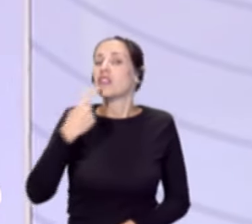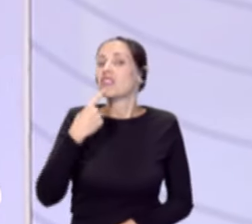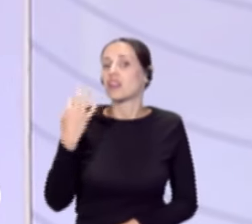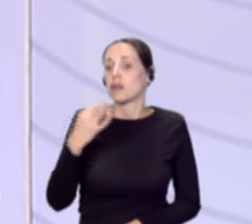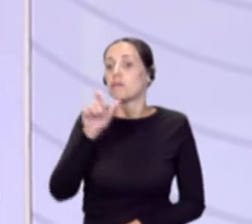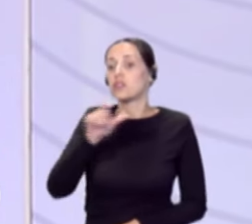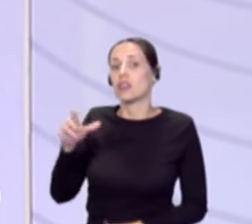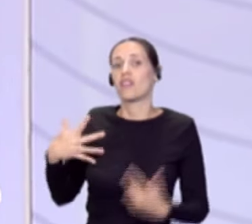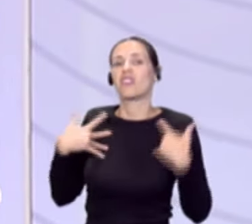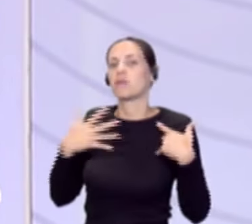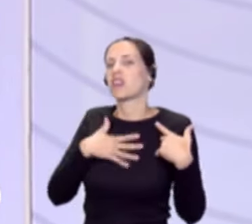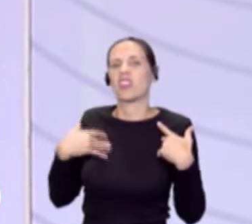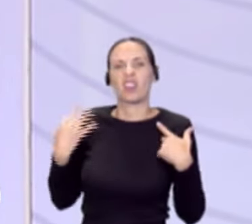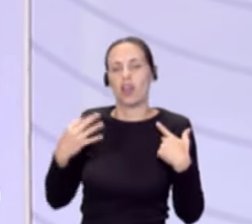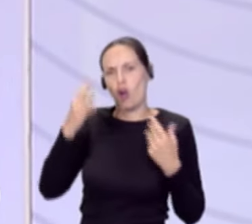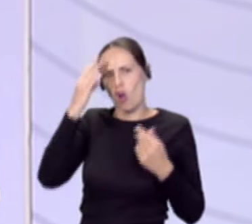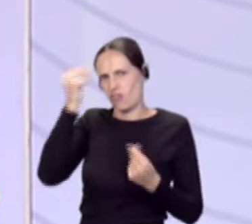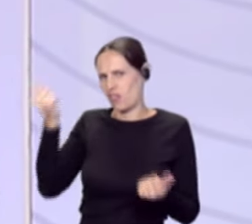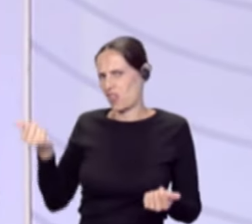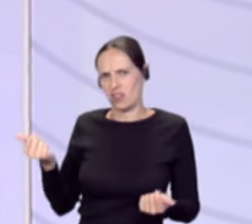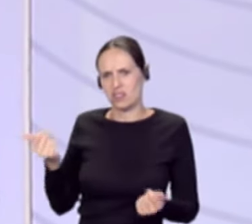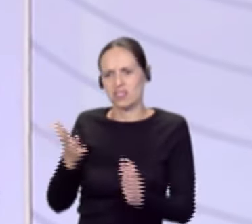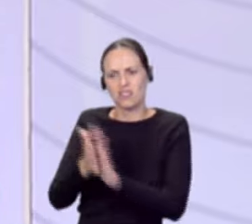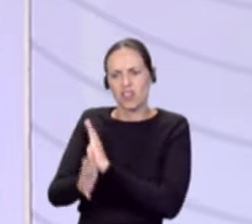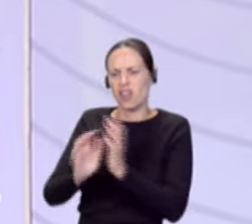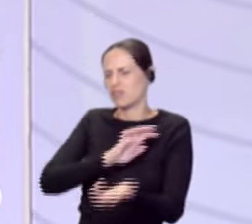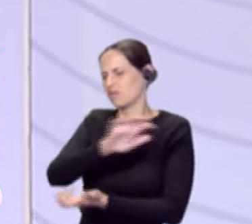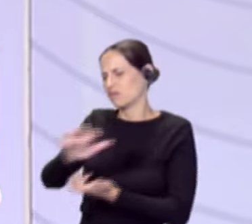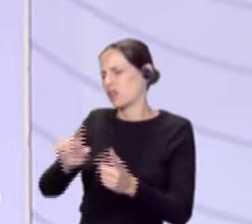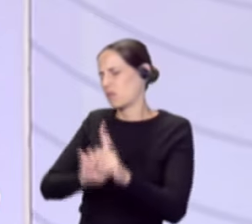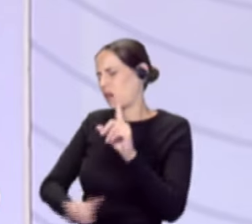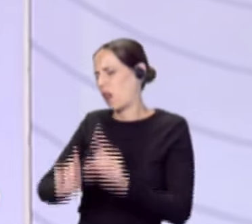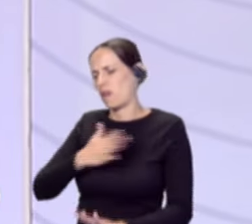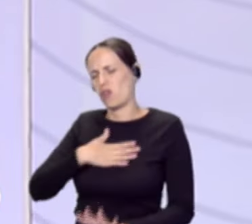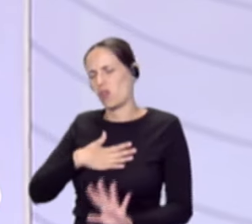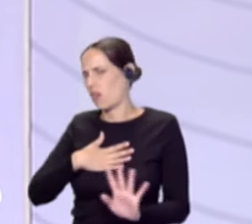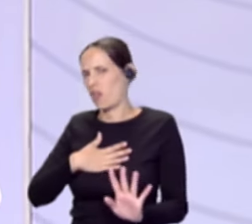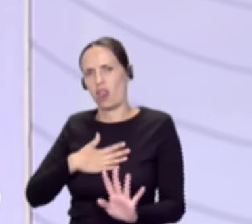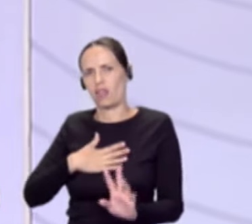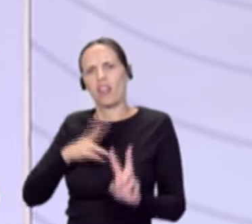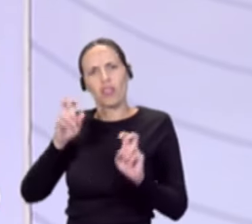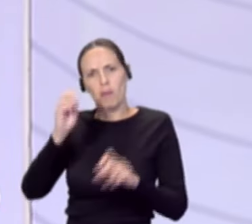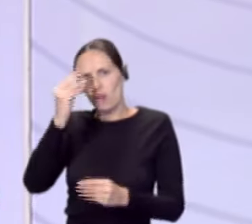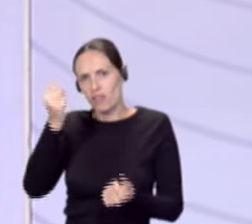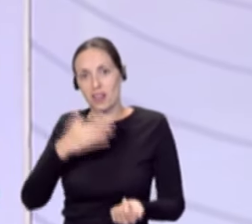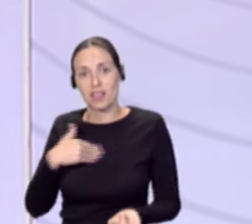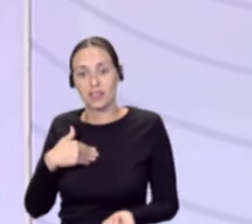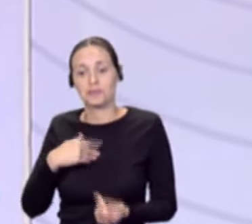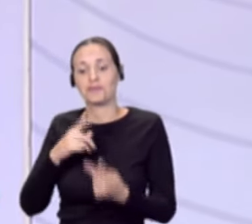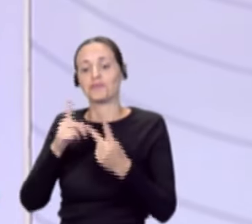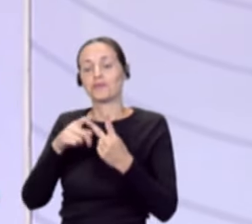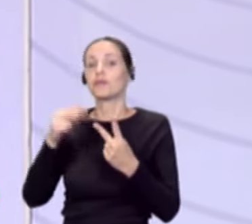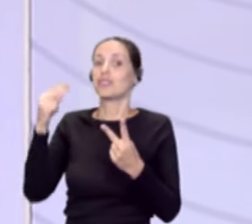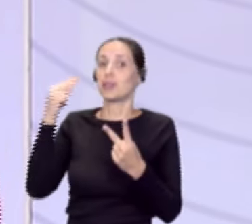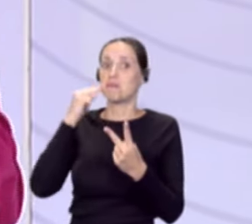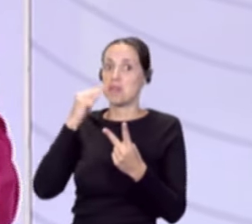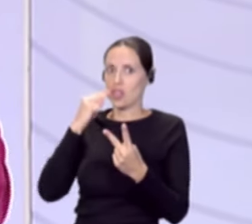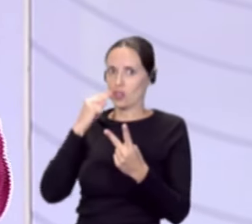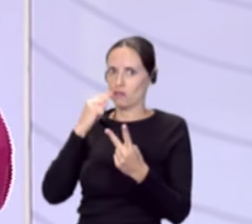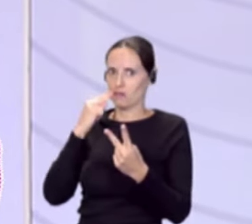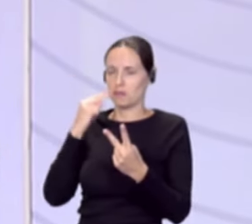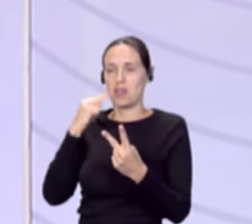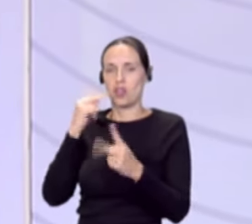olvidar. O sea, la víctima no quiere meterse en líos, lo que quiere es olvidar el tema. Segundo, está el miedo a que te juzguen a ti, porque vuelvo a